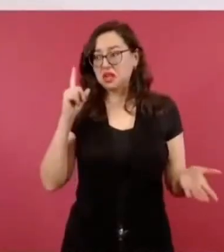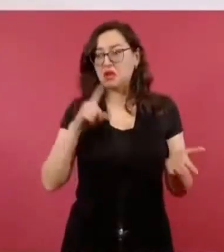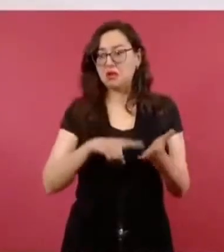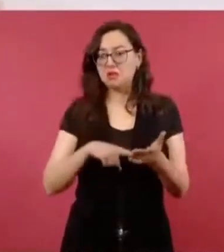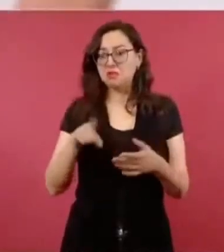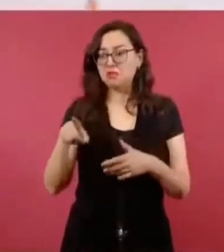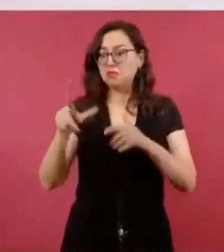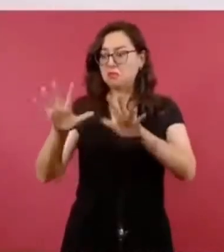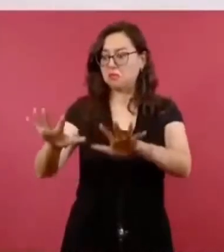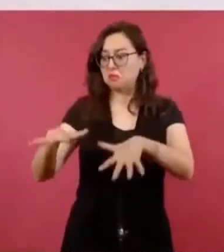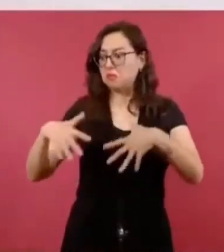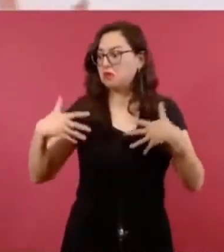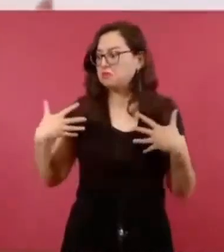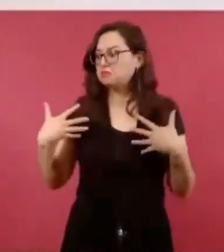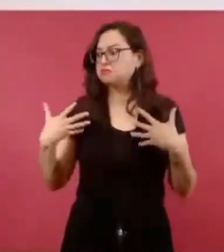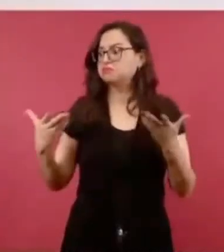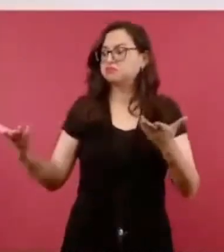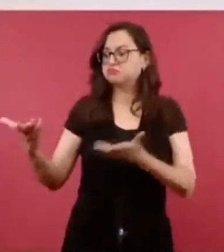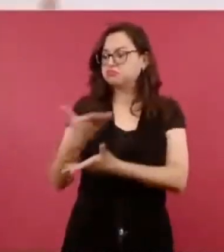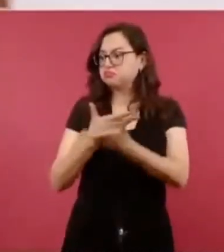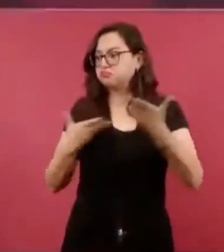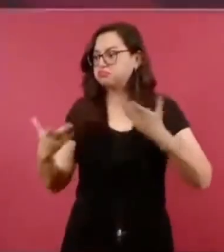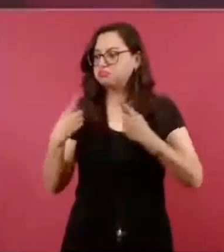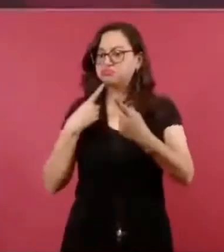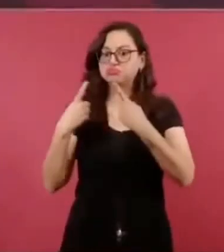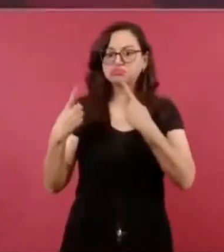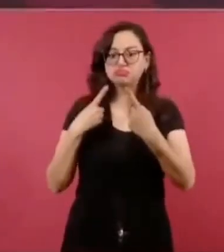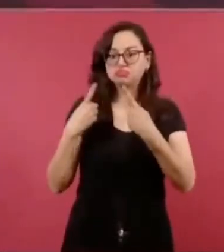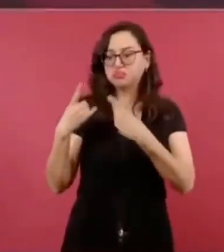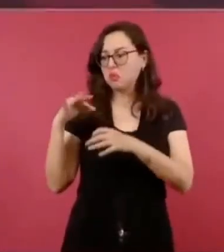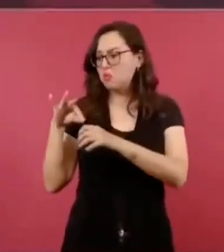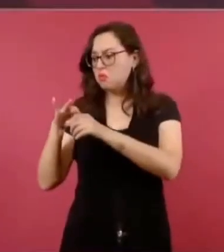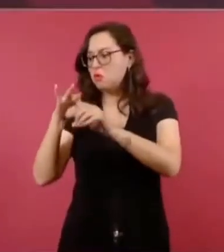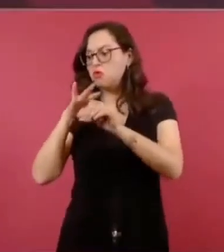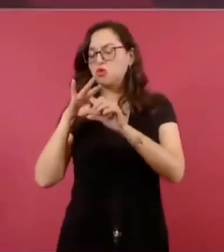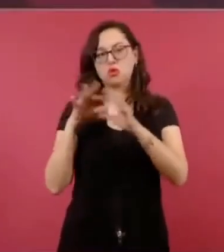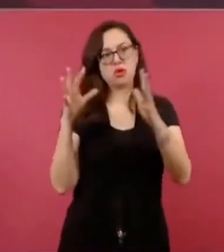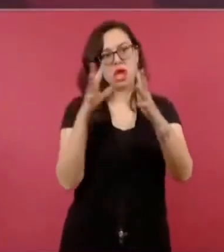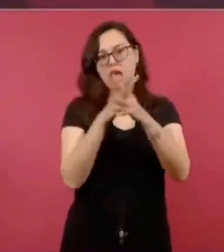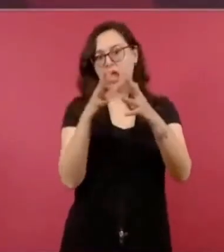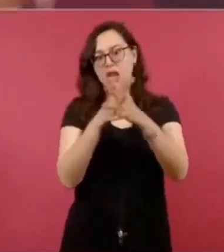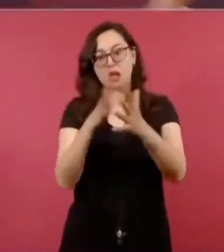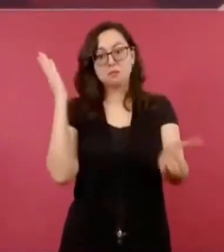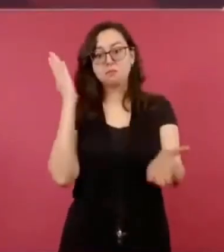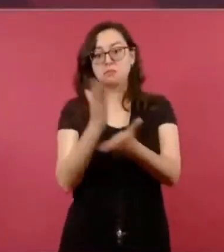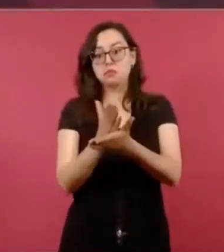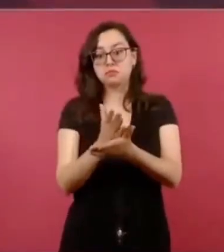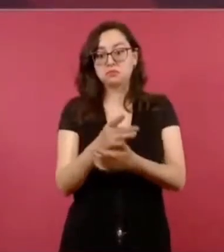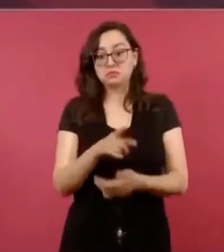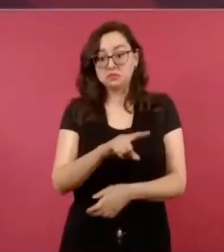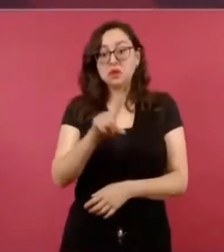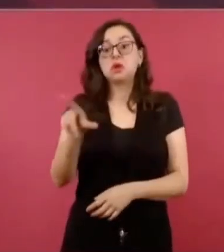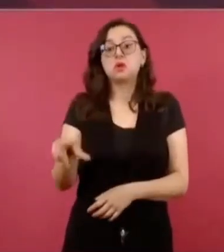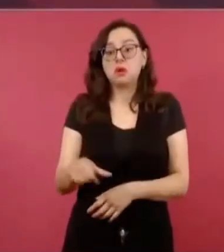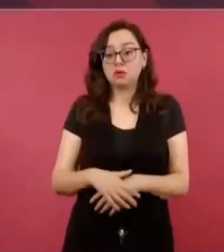la mayoría votando a favor de que se detenga la guerra, pero ahí quedó.